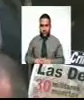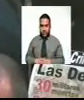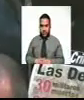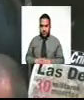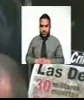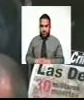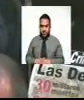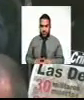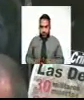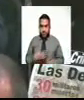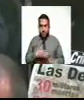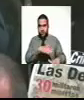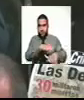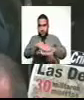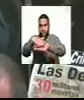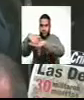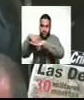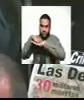Y no estoy hablando,